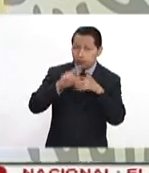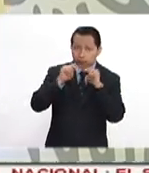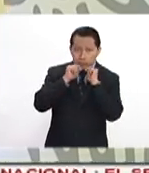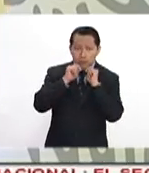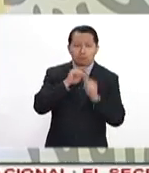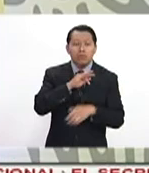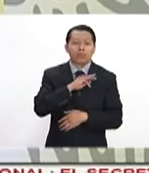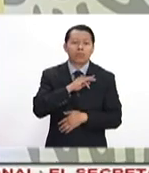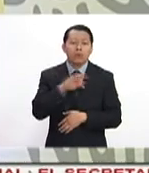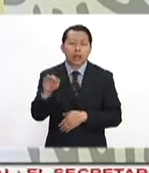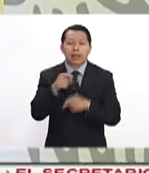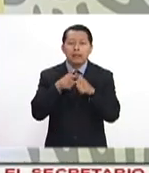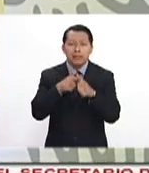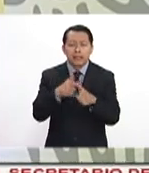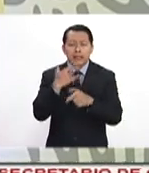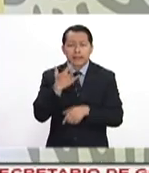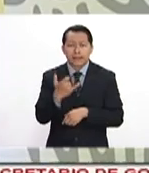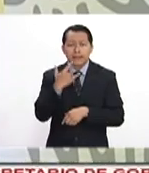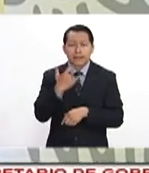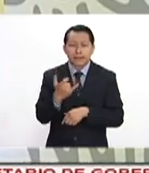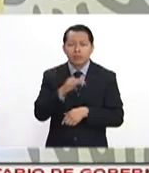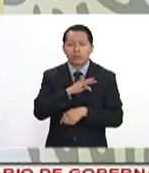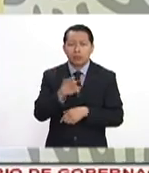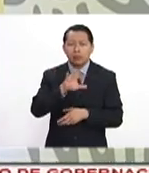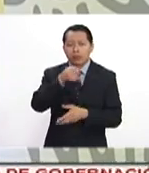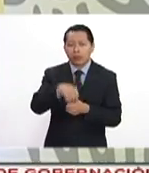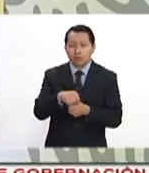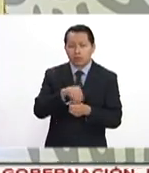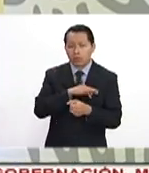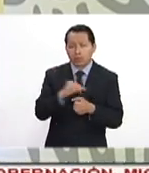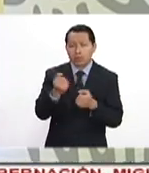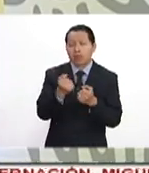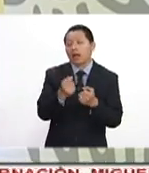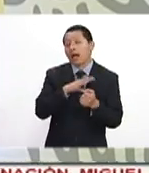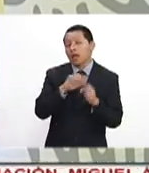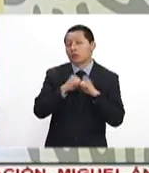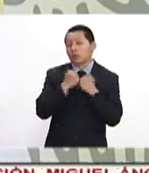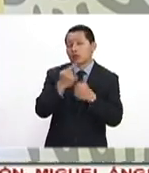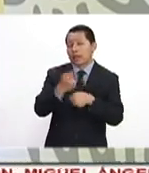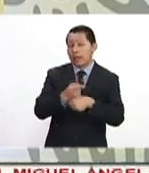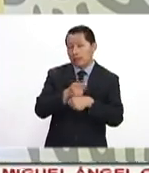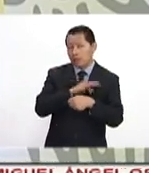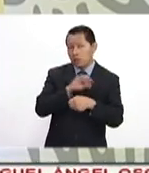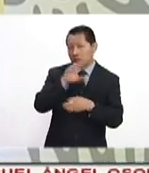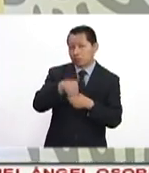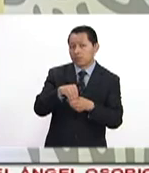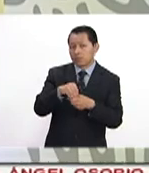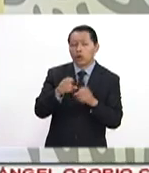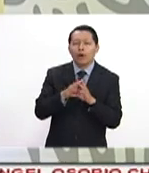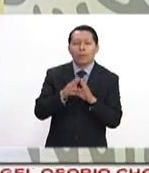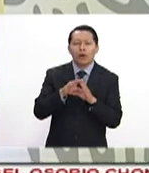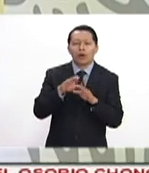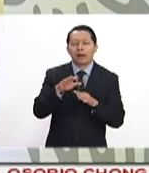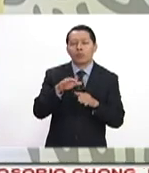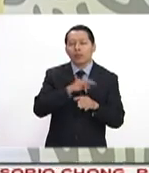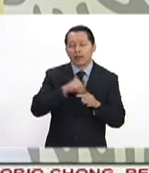puede seguir adelante, puede reinsertarse a la sociedad, puede caminar con un horizonte diferente, y esto nos lo